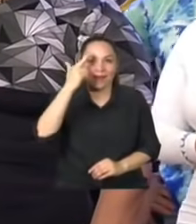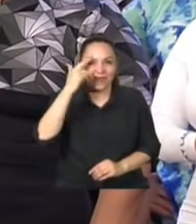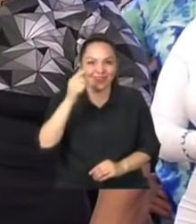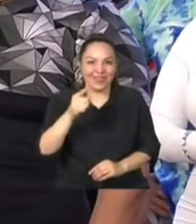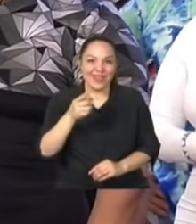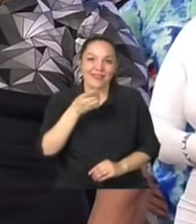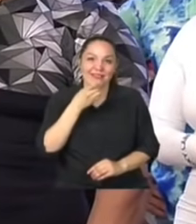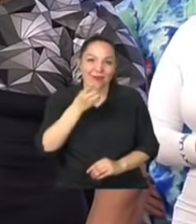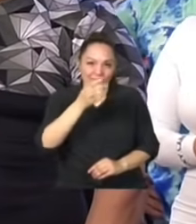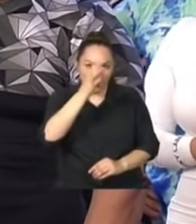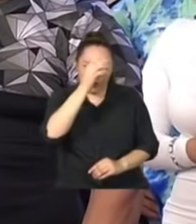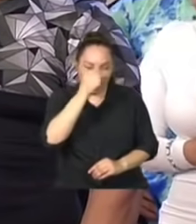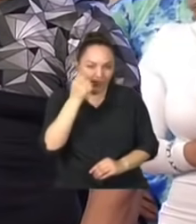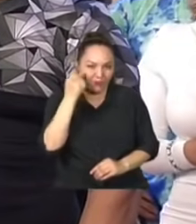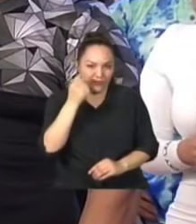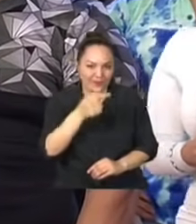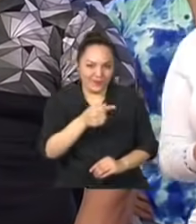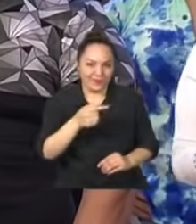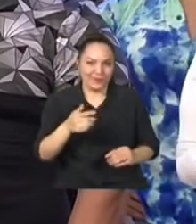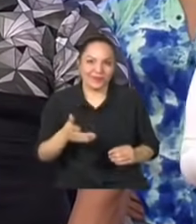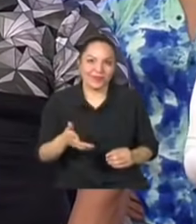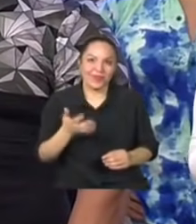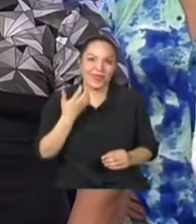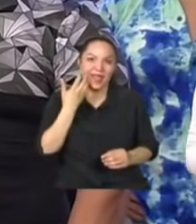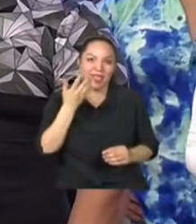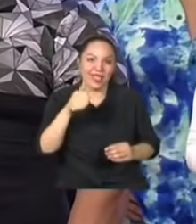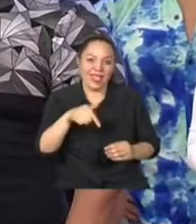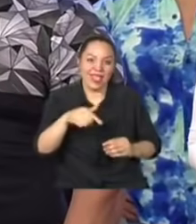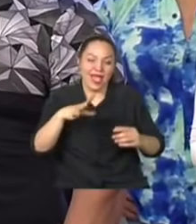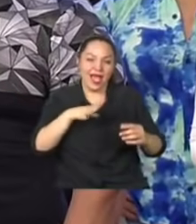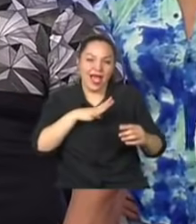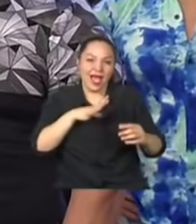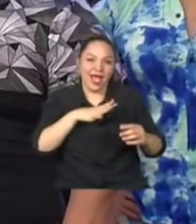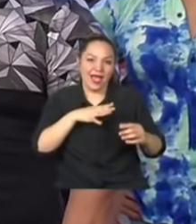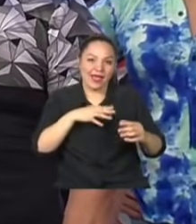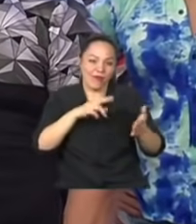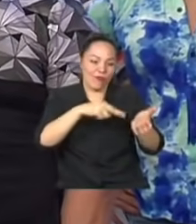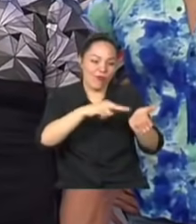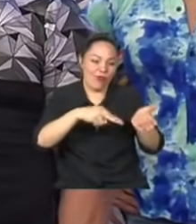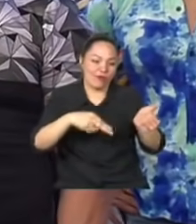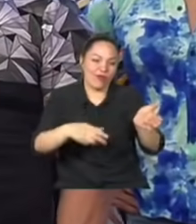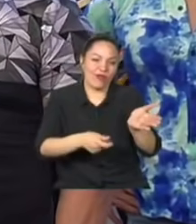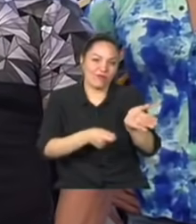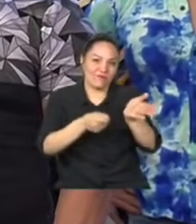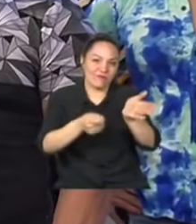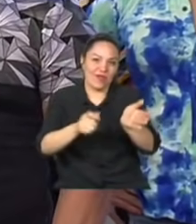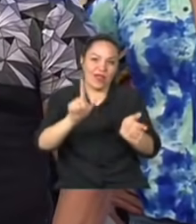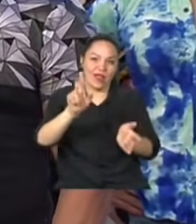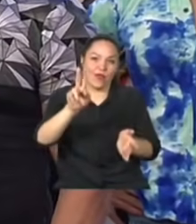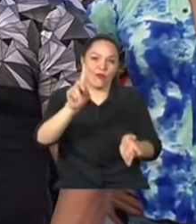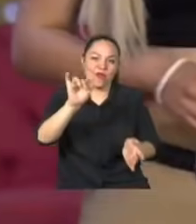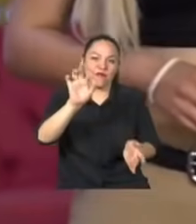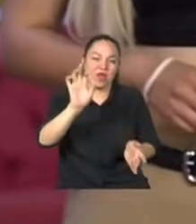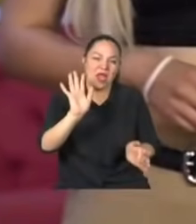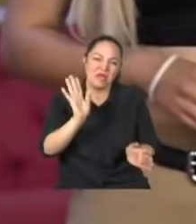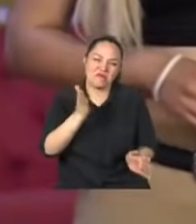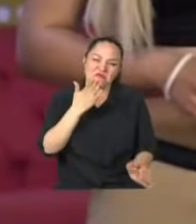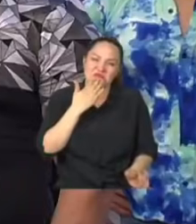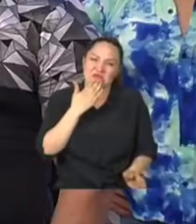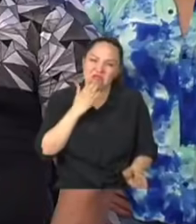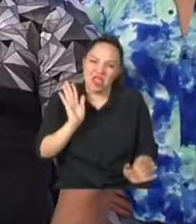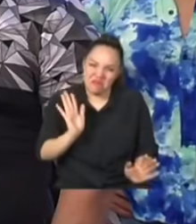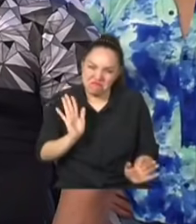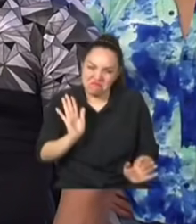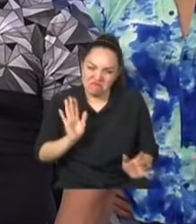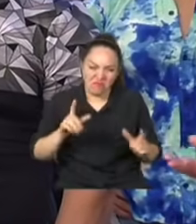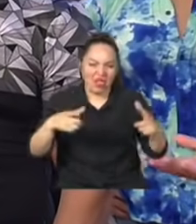Tommy la Sorda que ya falleció, pero aquí dejó el autógrafo. Ah, bueno. Ludivina, pues aunque sea ese